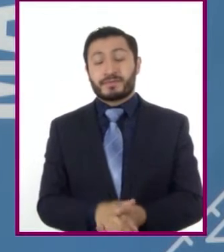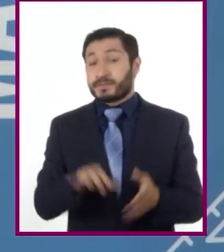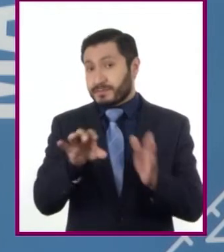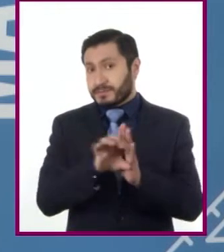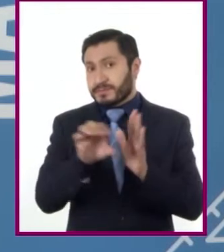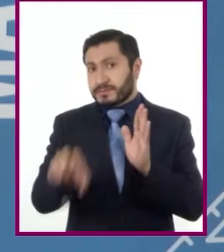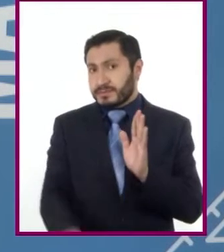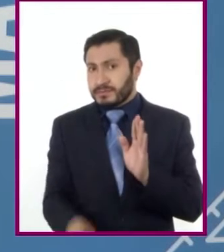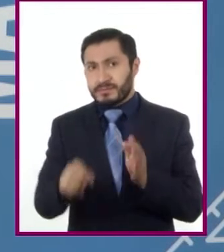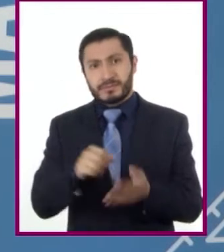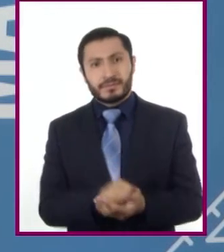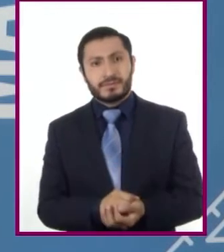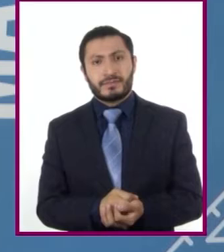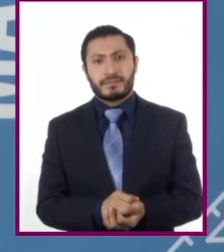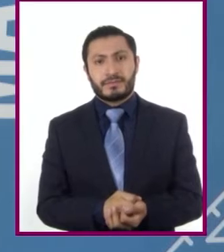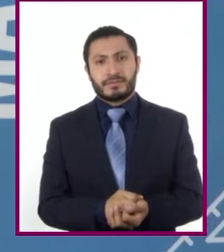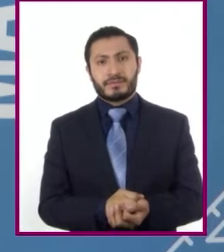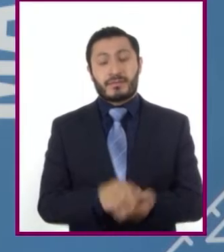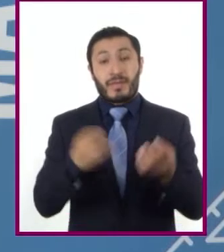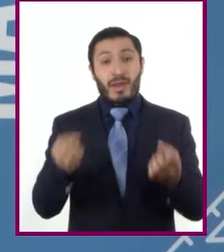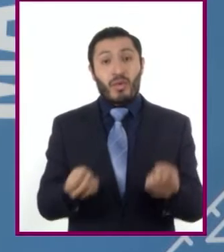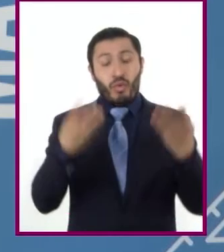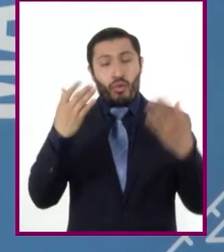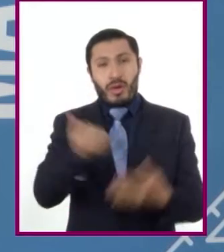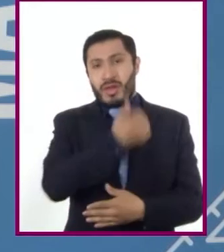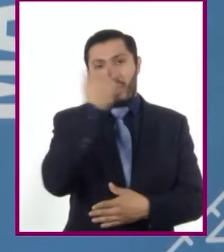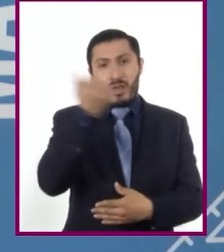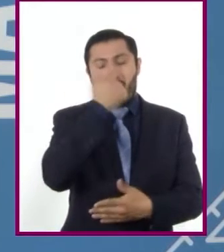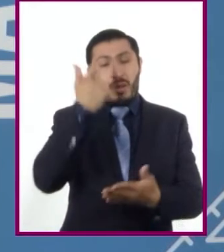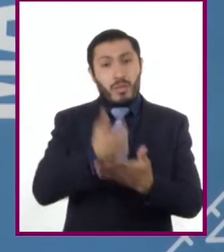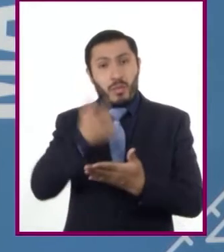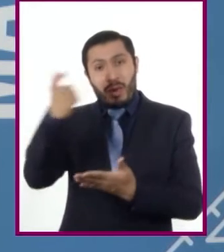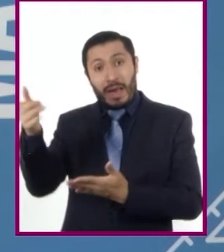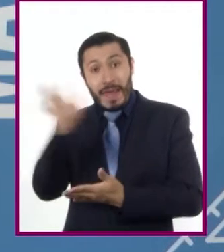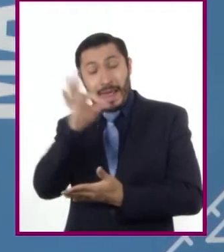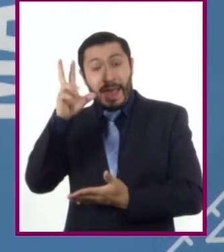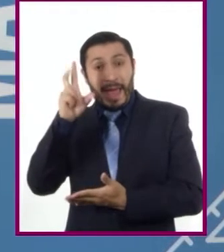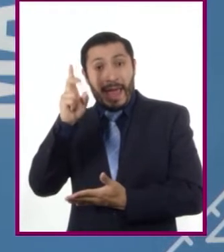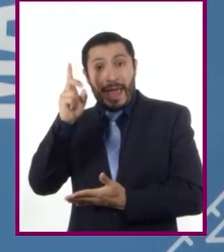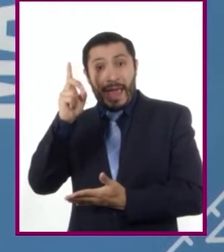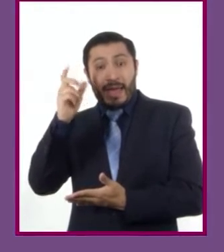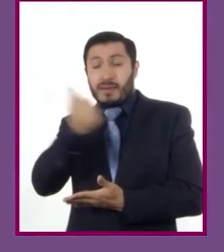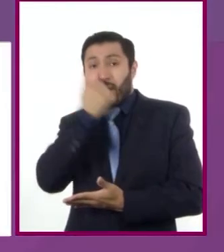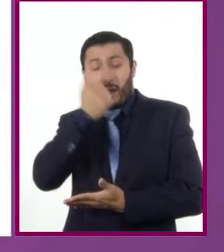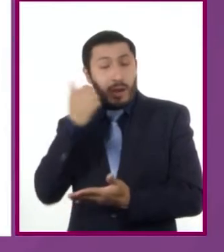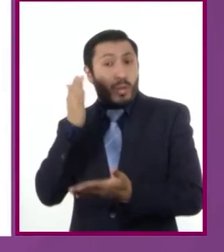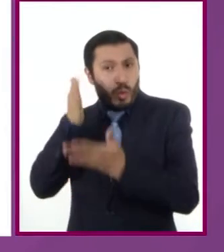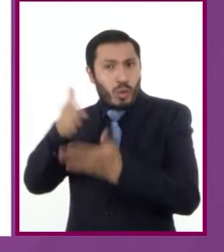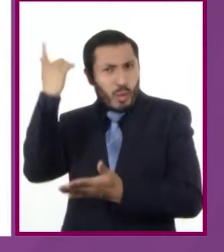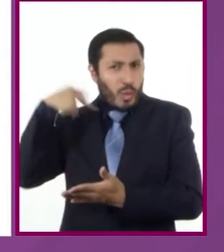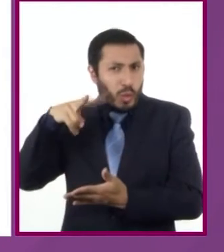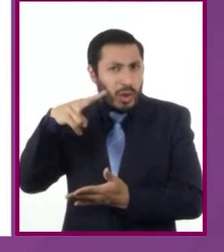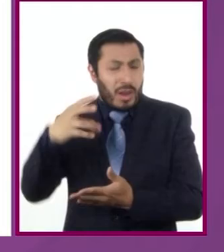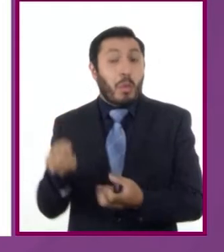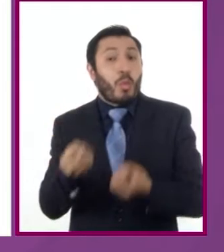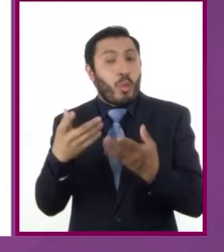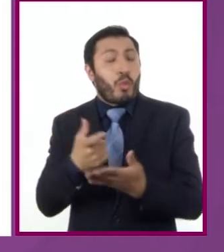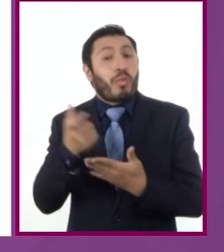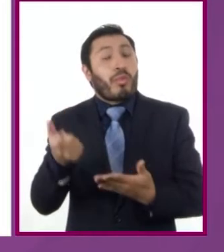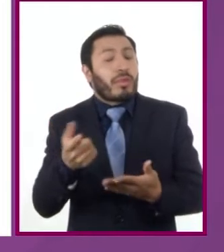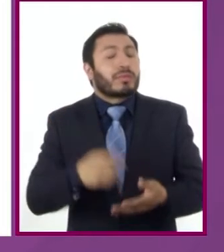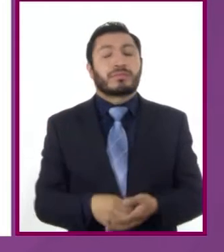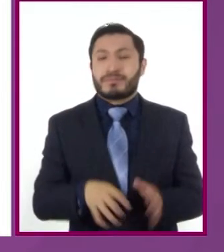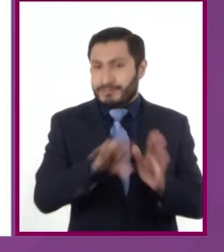Por ejemplo, ¿cuánto pagarán si van 30 alumnos a la excursión? Veamos el